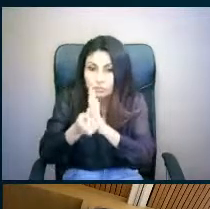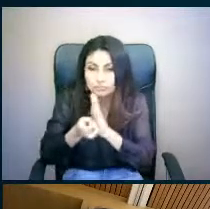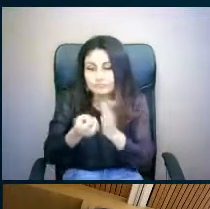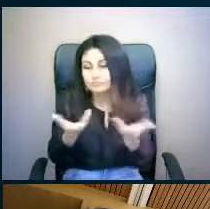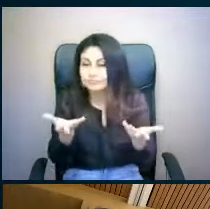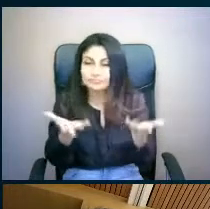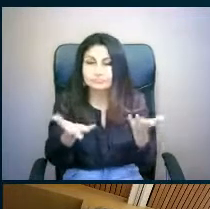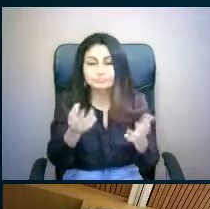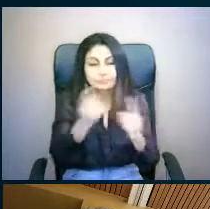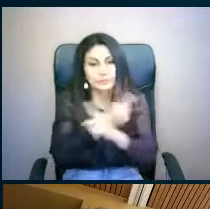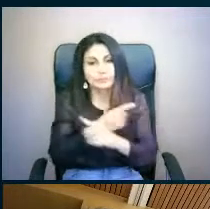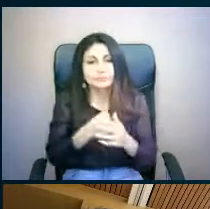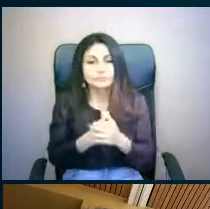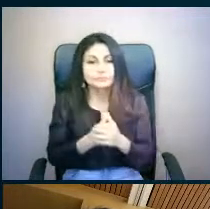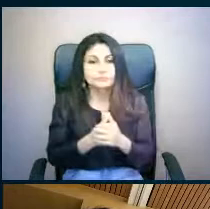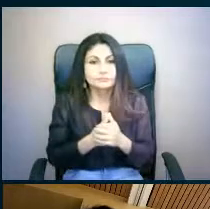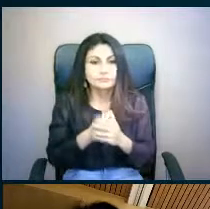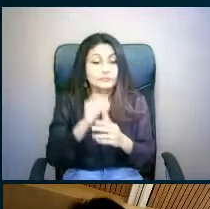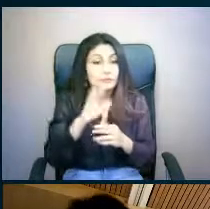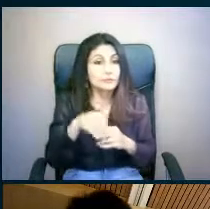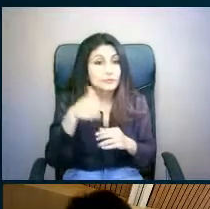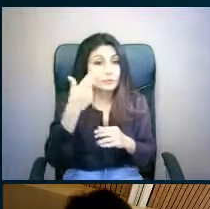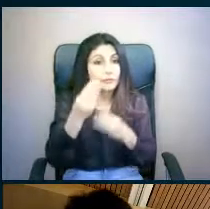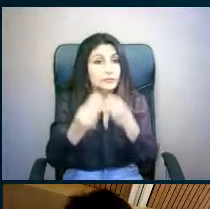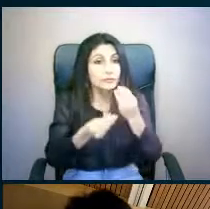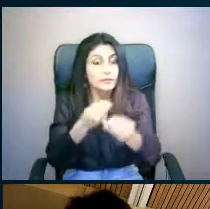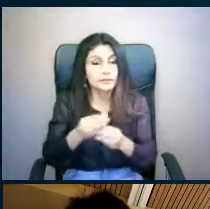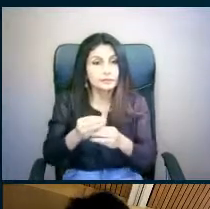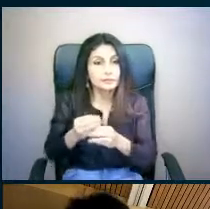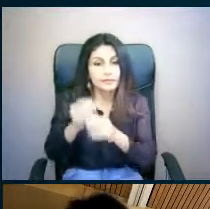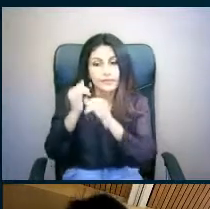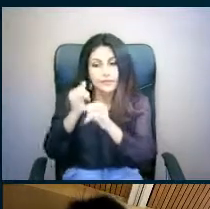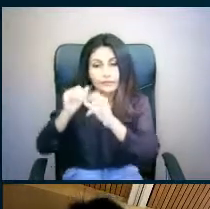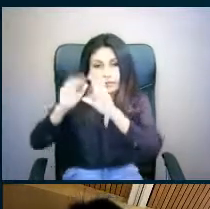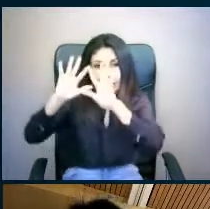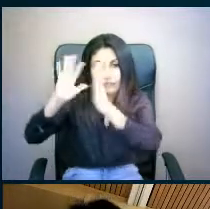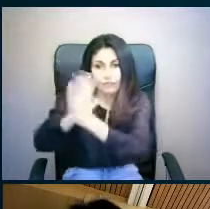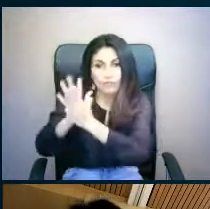Luego de esto, haremos minería de datos, que básicamente